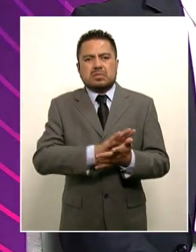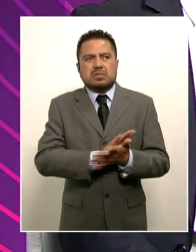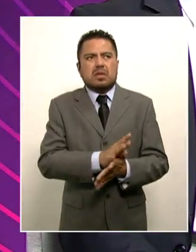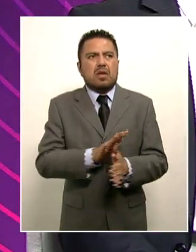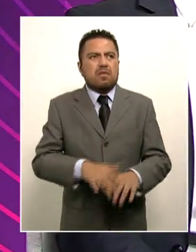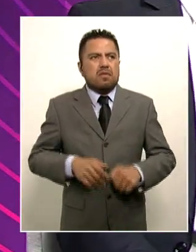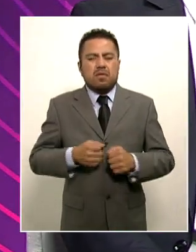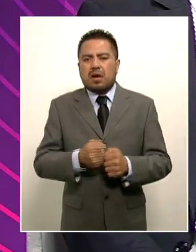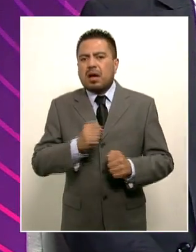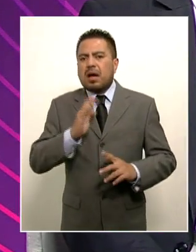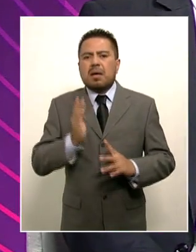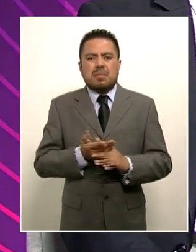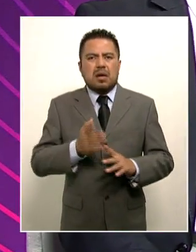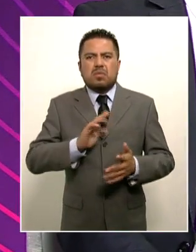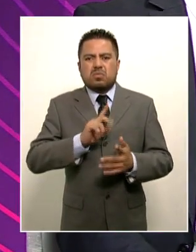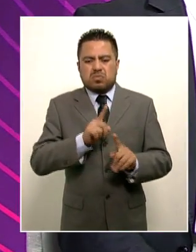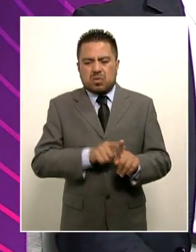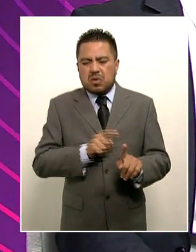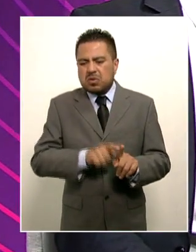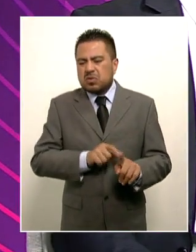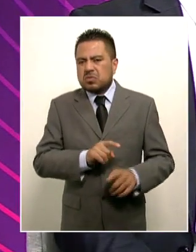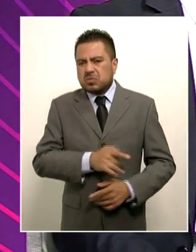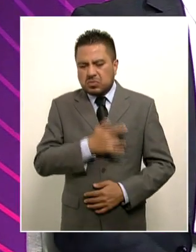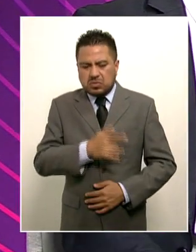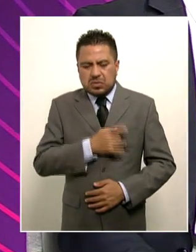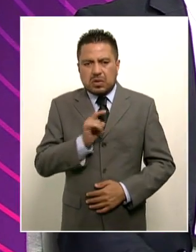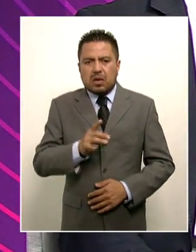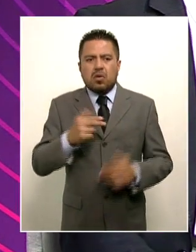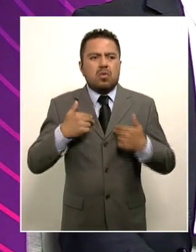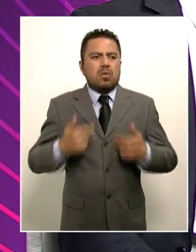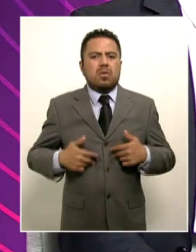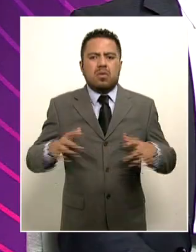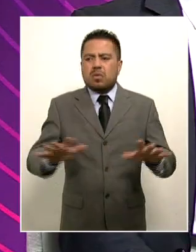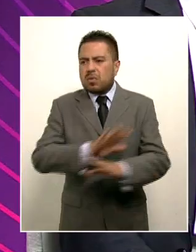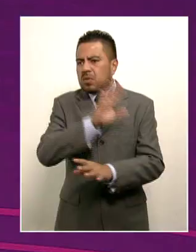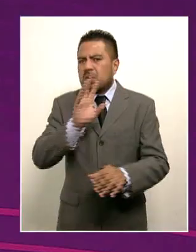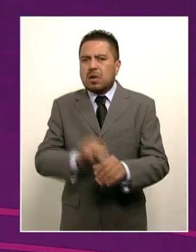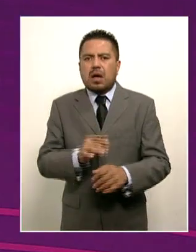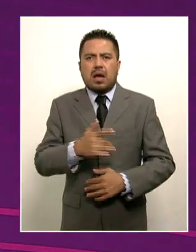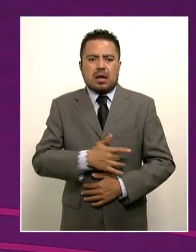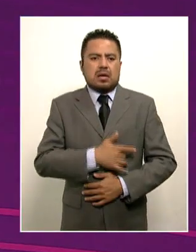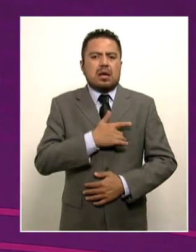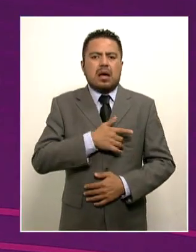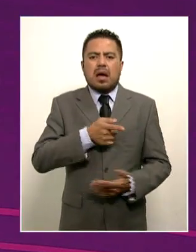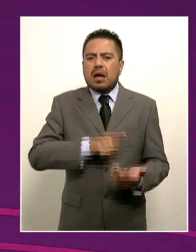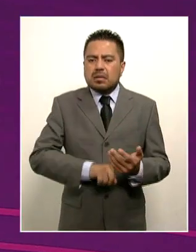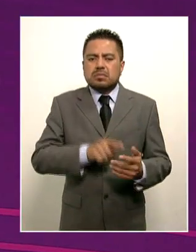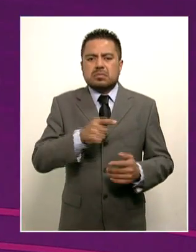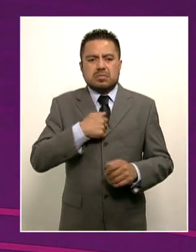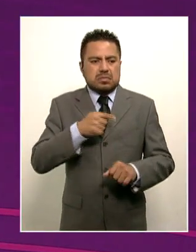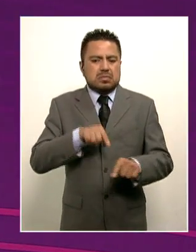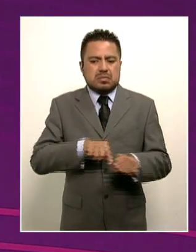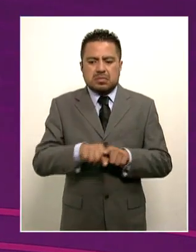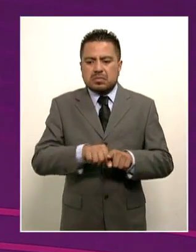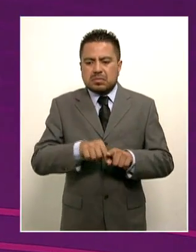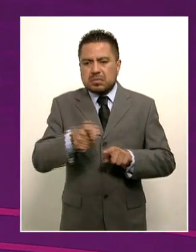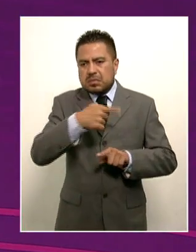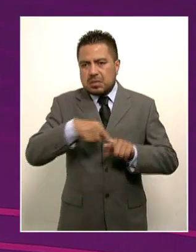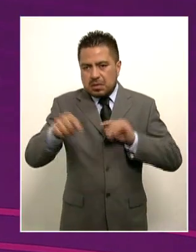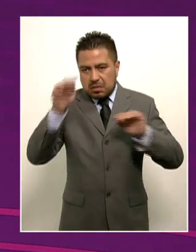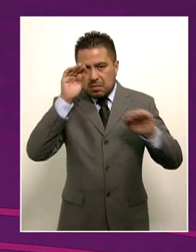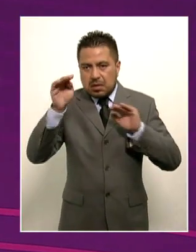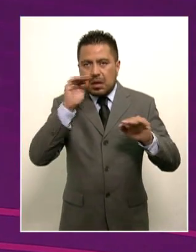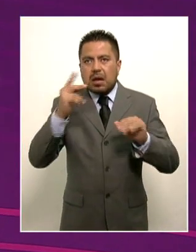fuerte y que aparte la burla, y claro que duele. Los humanos, somos humanos todos, ¿no? Tenemos sentimientos. Y mi hermano, a pesar de que uno pensara